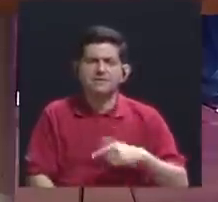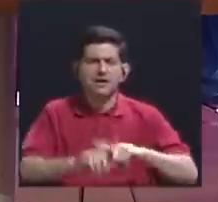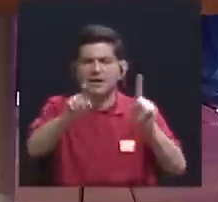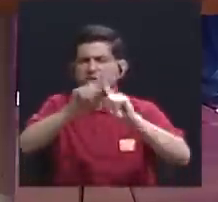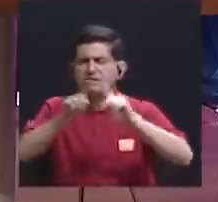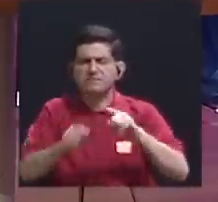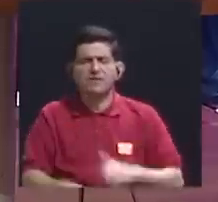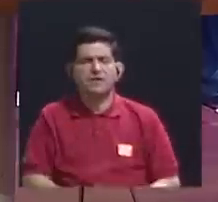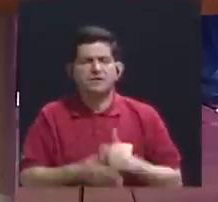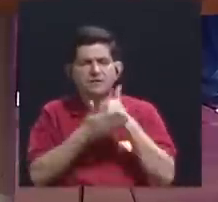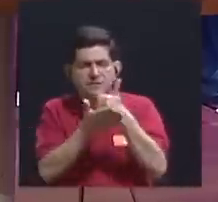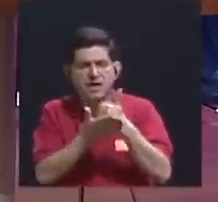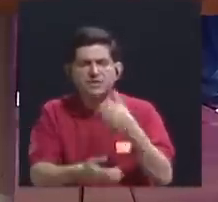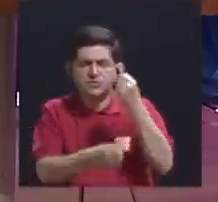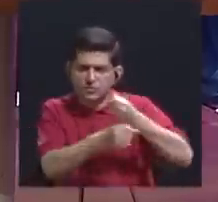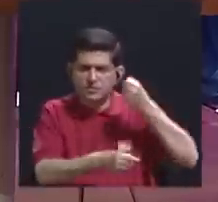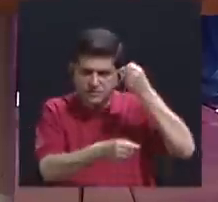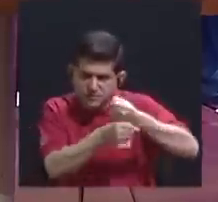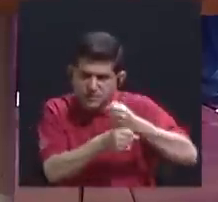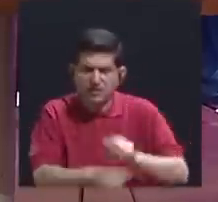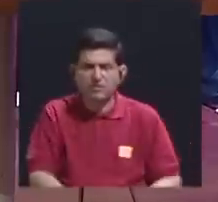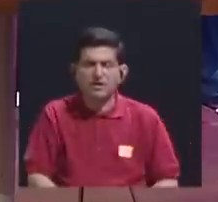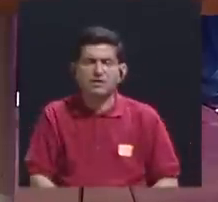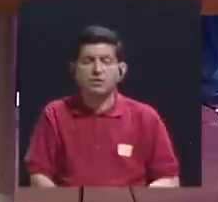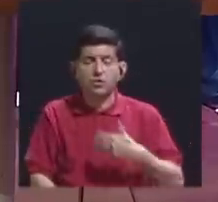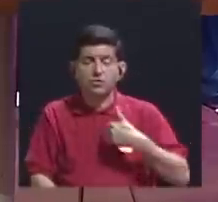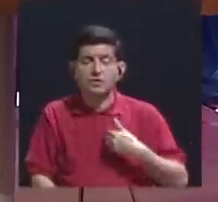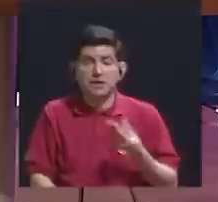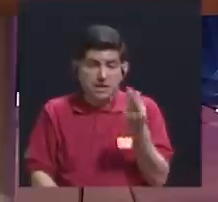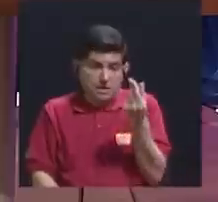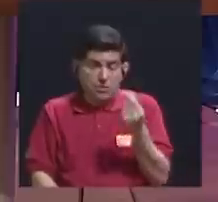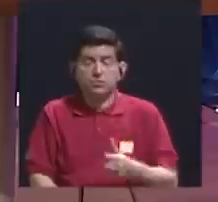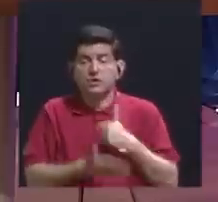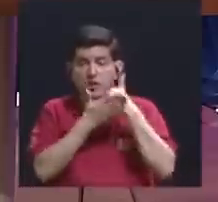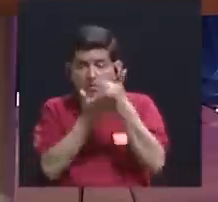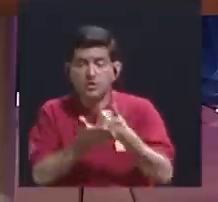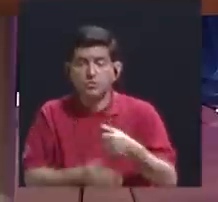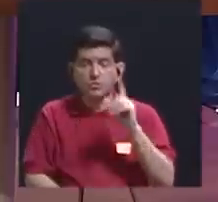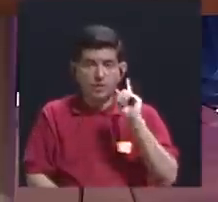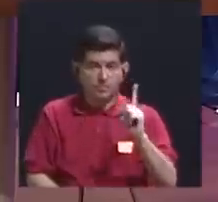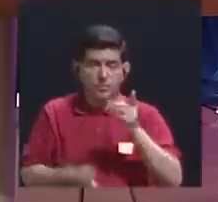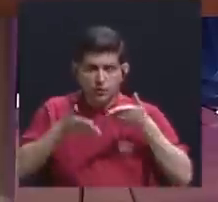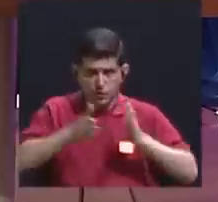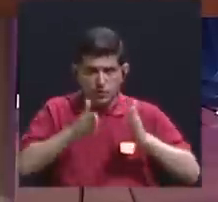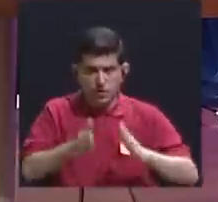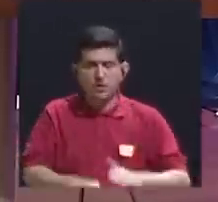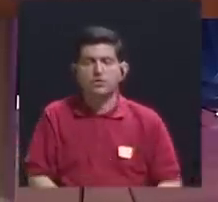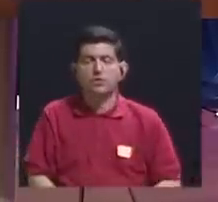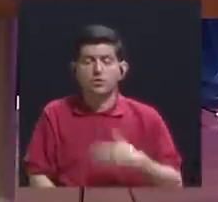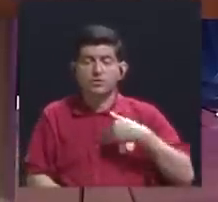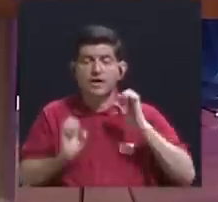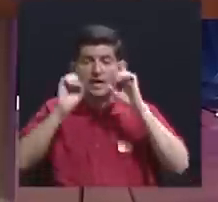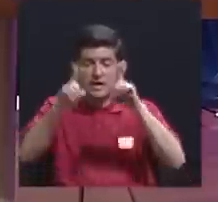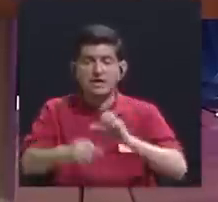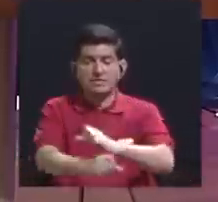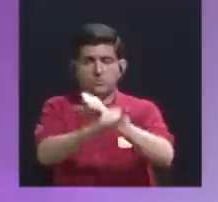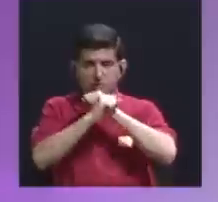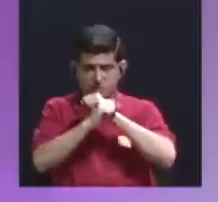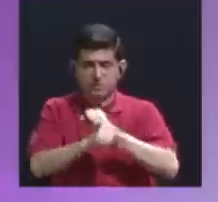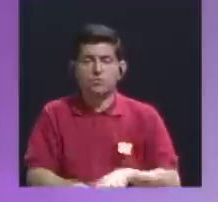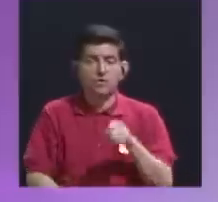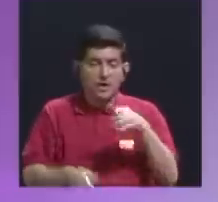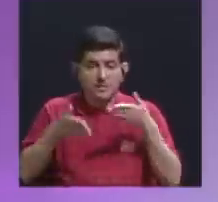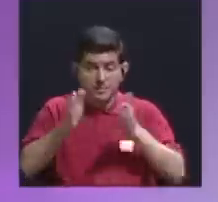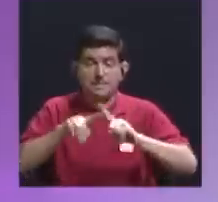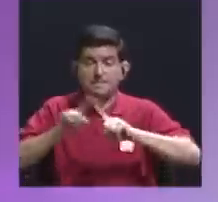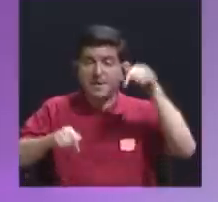una serie de facilidades en el mundo laboral que te dan un por monto de dinero un bono por cada hijo tenés una educación garantizada para esos hijos